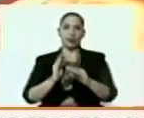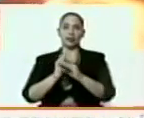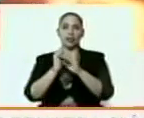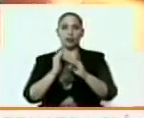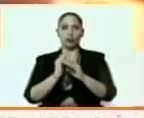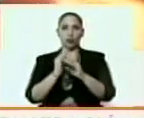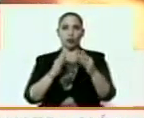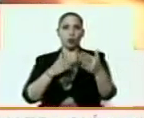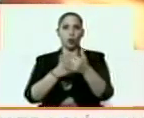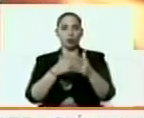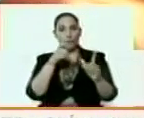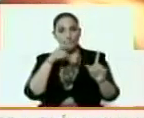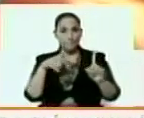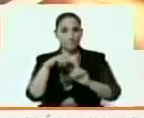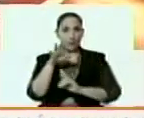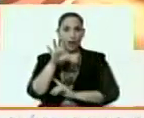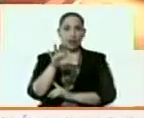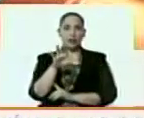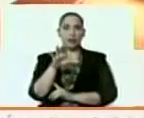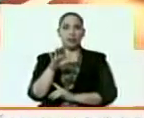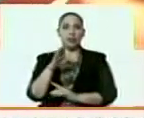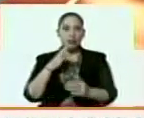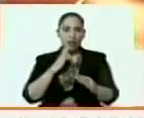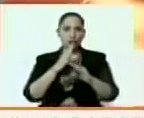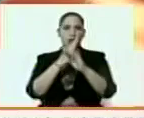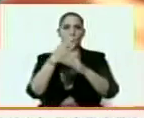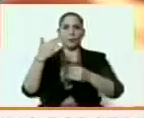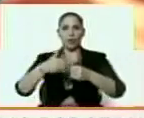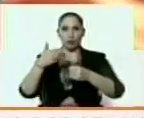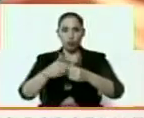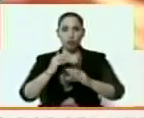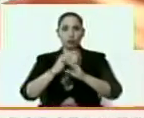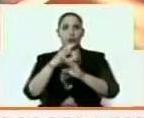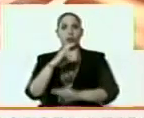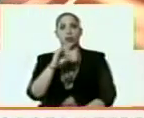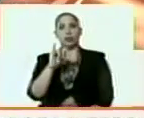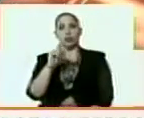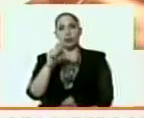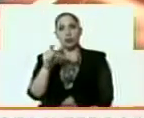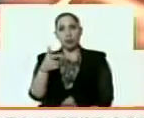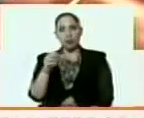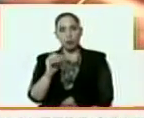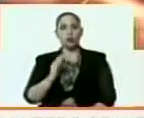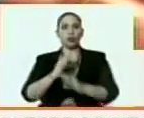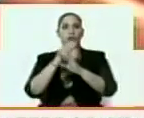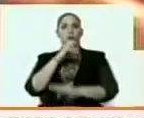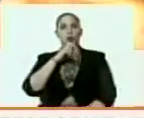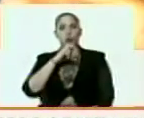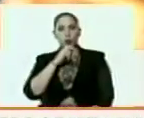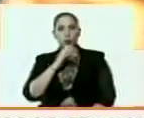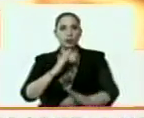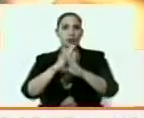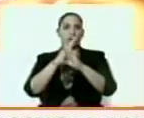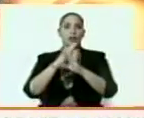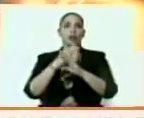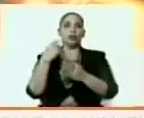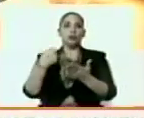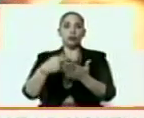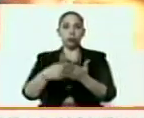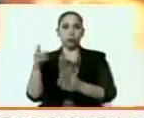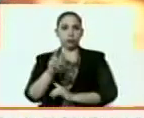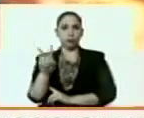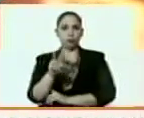contra el país. Sancionaron el petróleo, sancionaron a Citgo, sancionaron el oro, sancionaron la deuda venezolana. Ya es